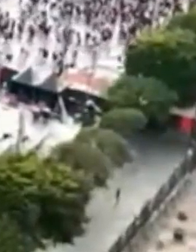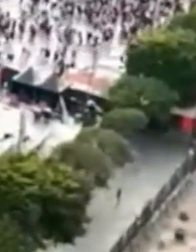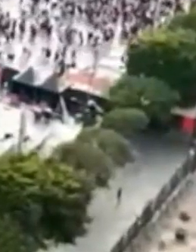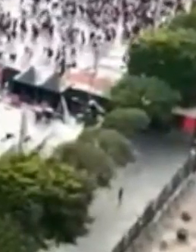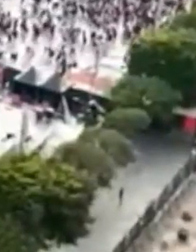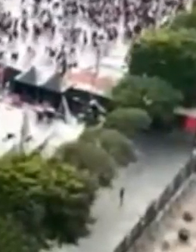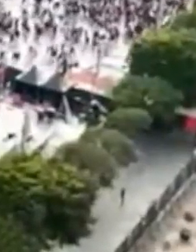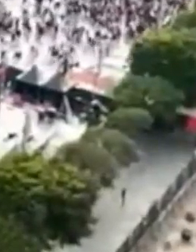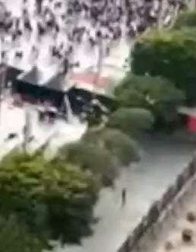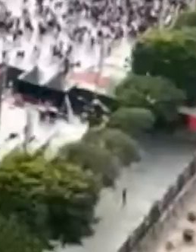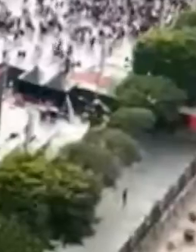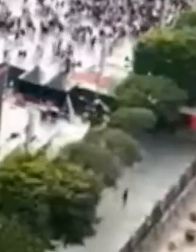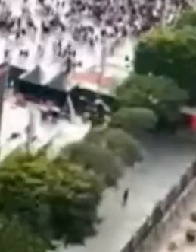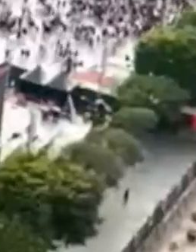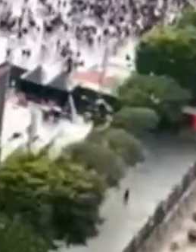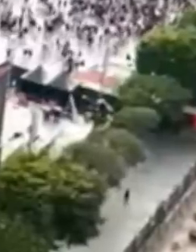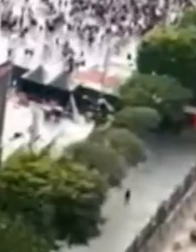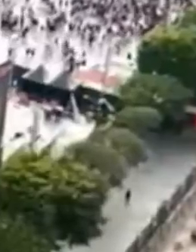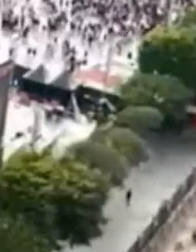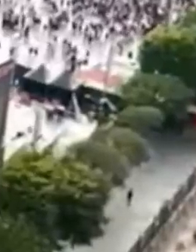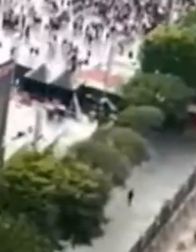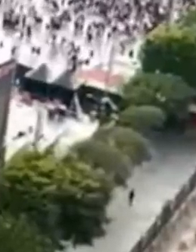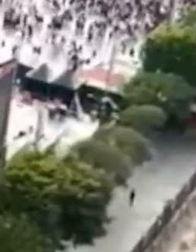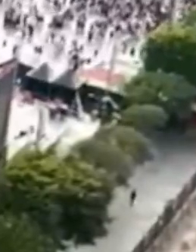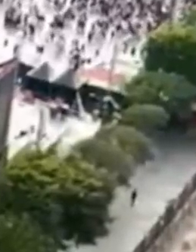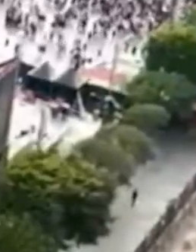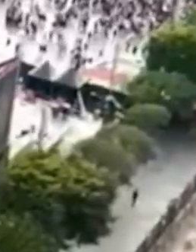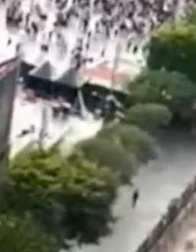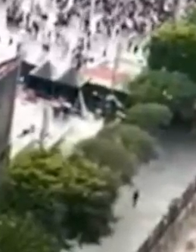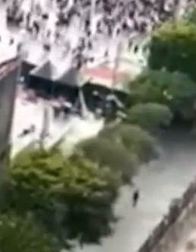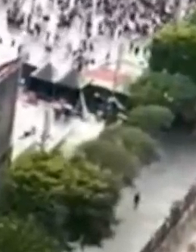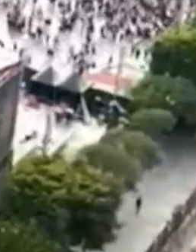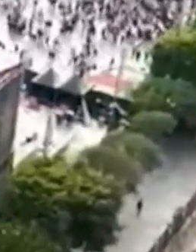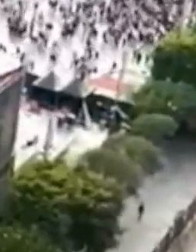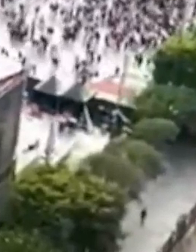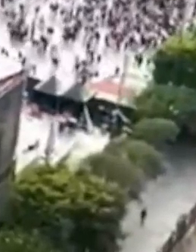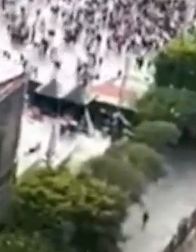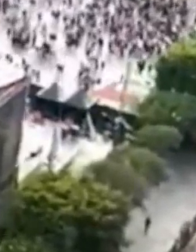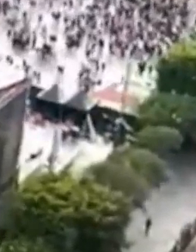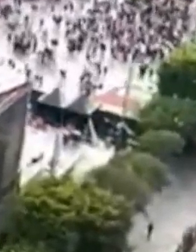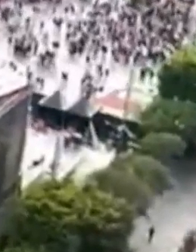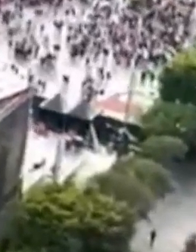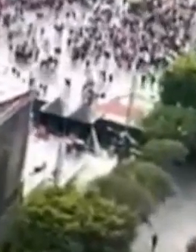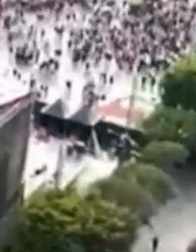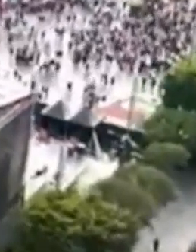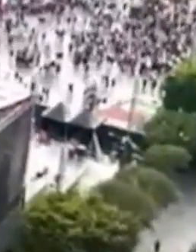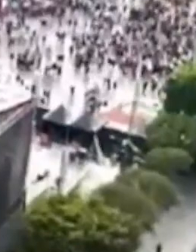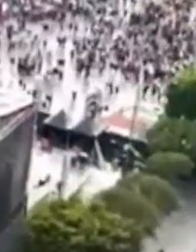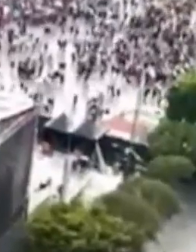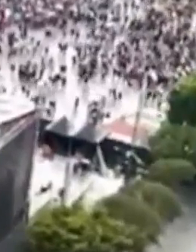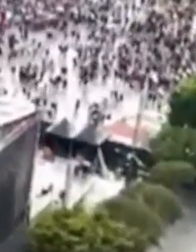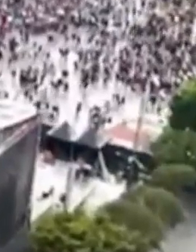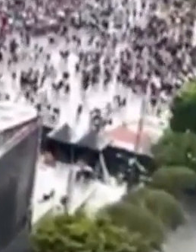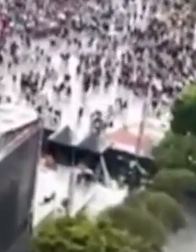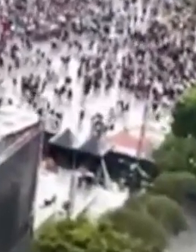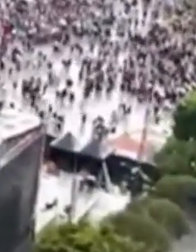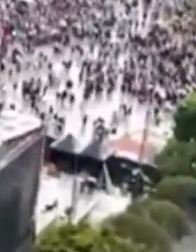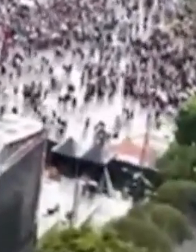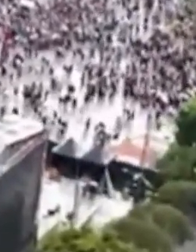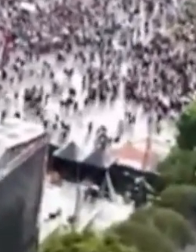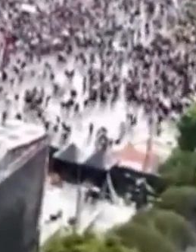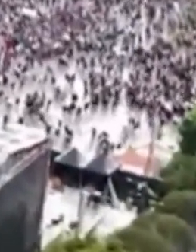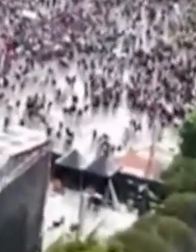mí verdaderamente me llenó de júbilo y que le cerró, disculpen ustedes que sea tan perdulario, que le cerró el hocico a